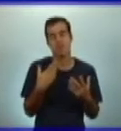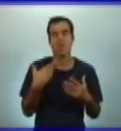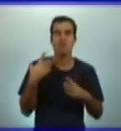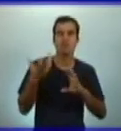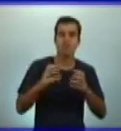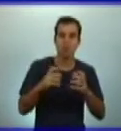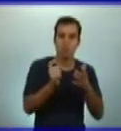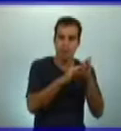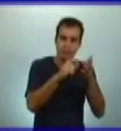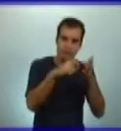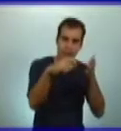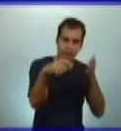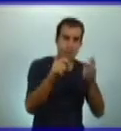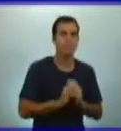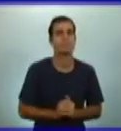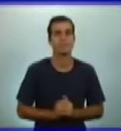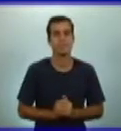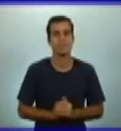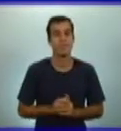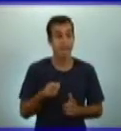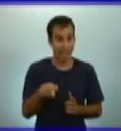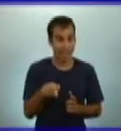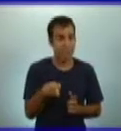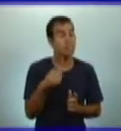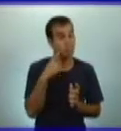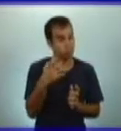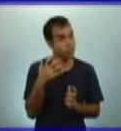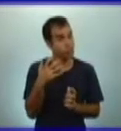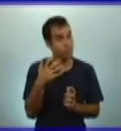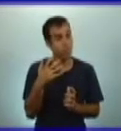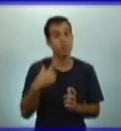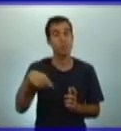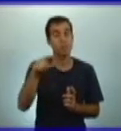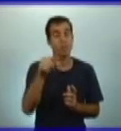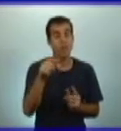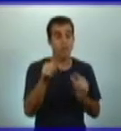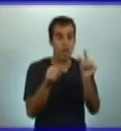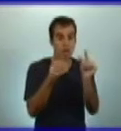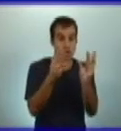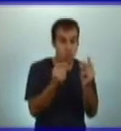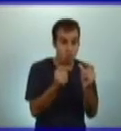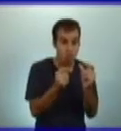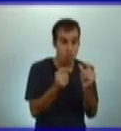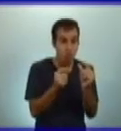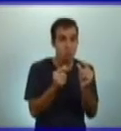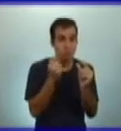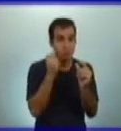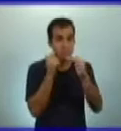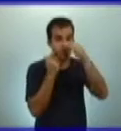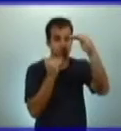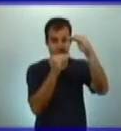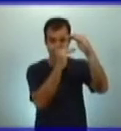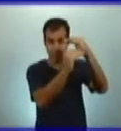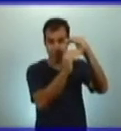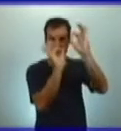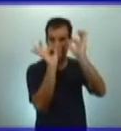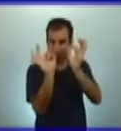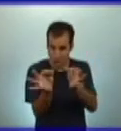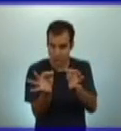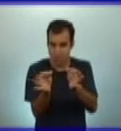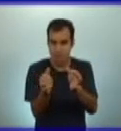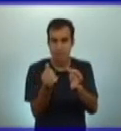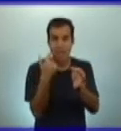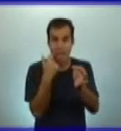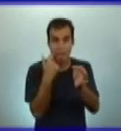escrito. Les recuerdo, de este procedimiento es importante colocar los números uno debajo del otro correctamente, o sea, las unidades debajo